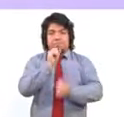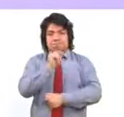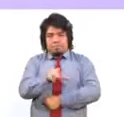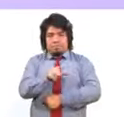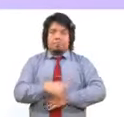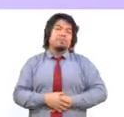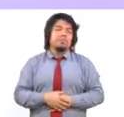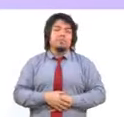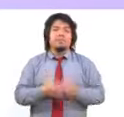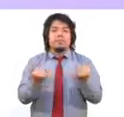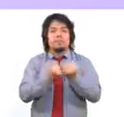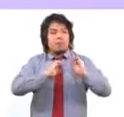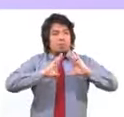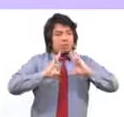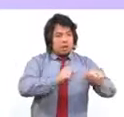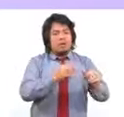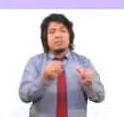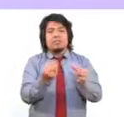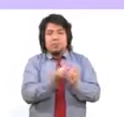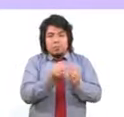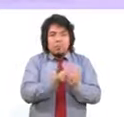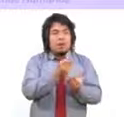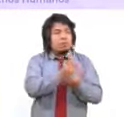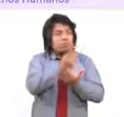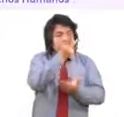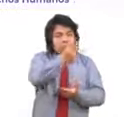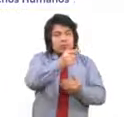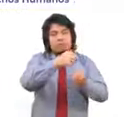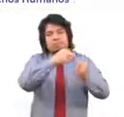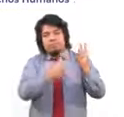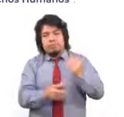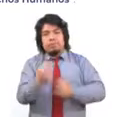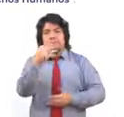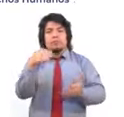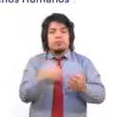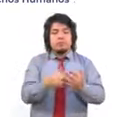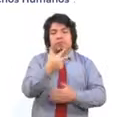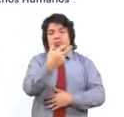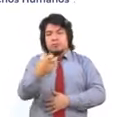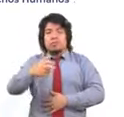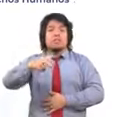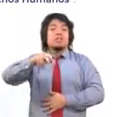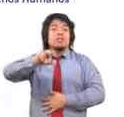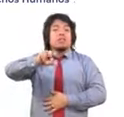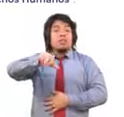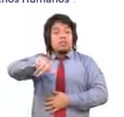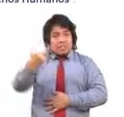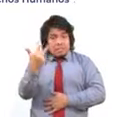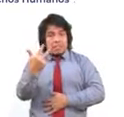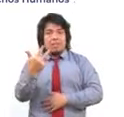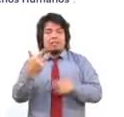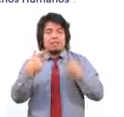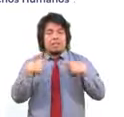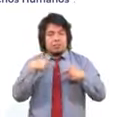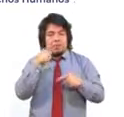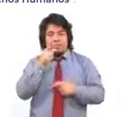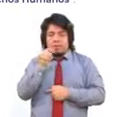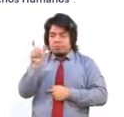específica, mediante clases, cursos, talleres y diplomados, un total de 2.813 cadetes que egresan con los perfiles de